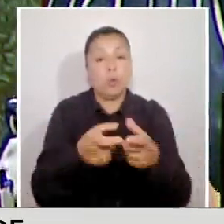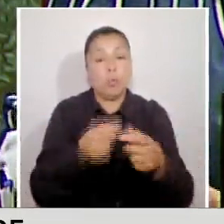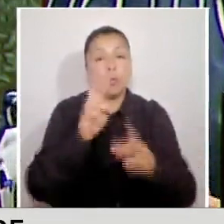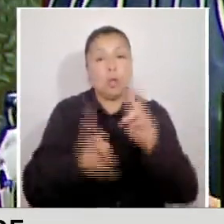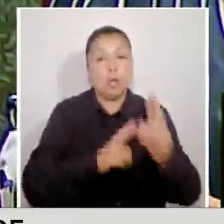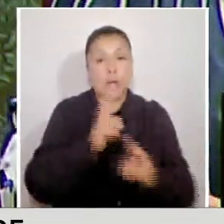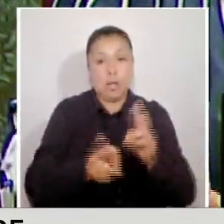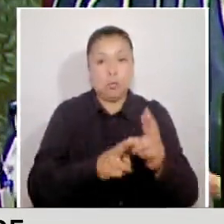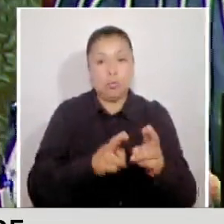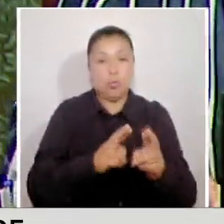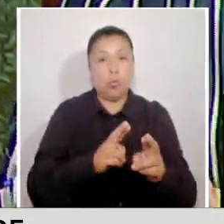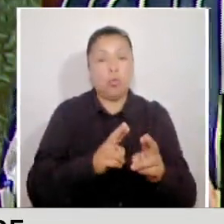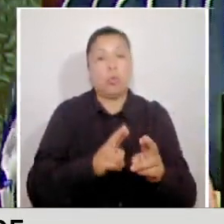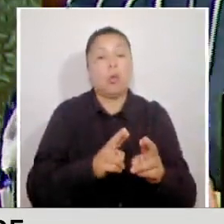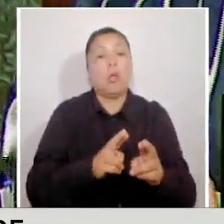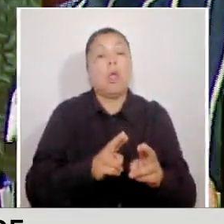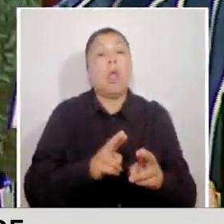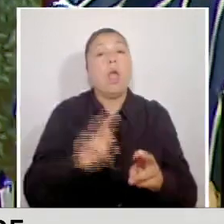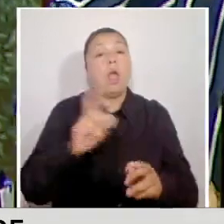admisibilidad en